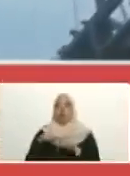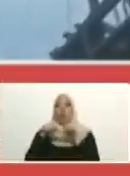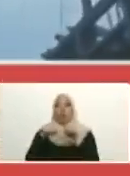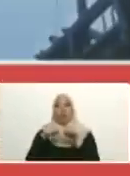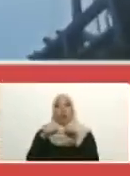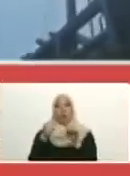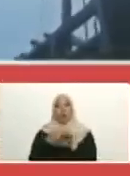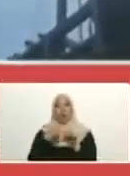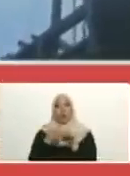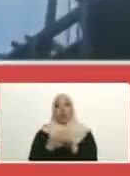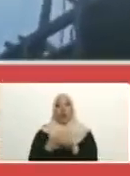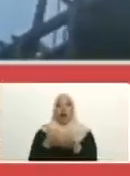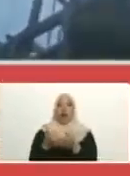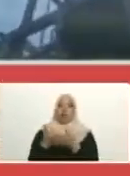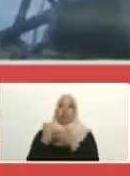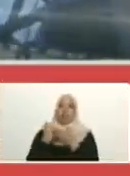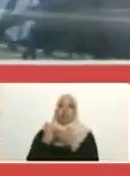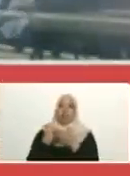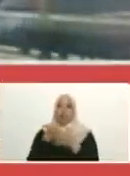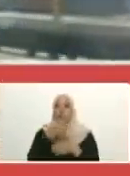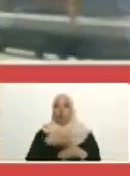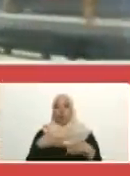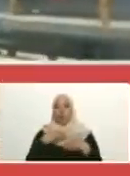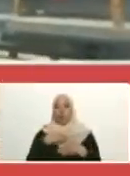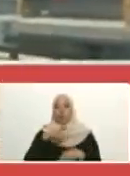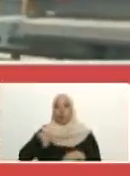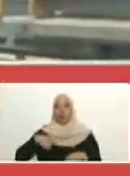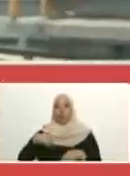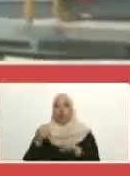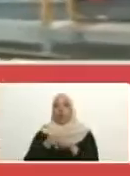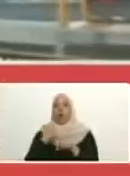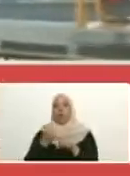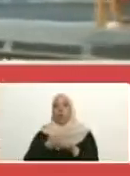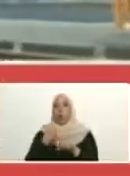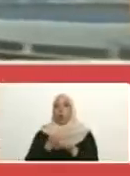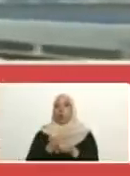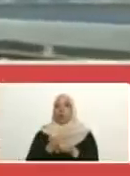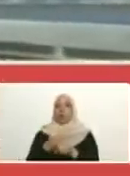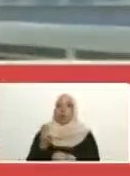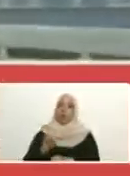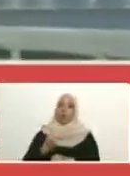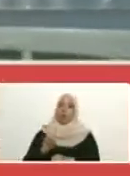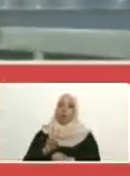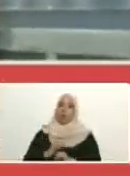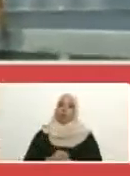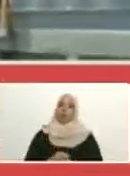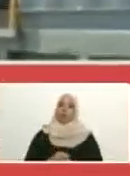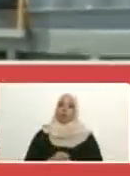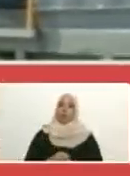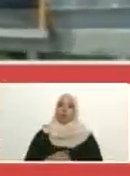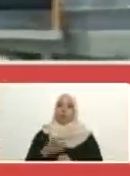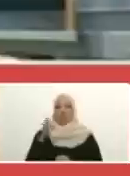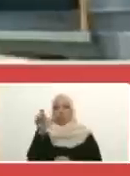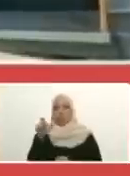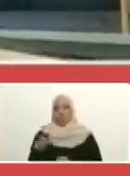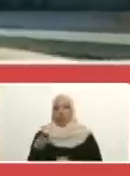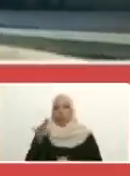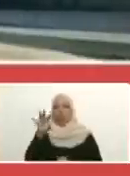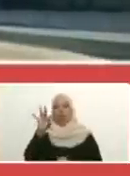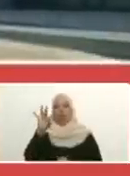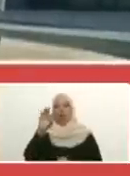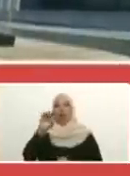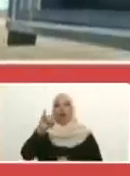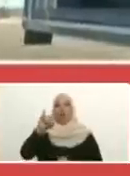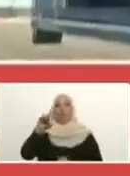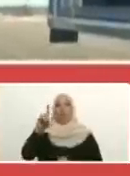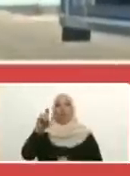dando beneficio y calidad de vida a nuestros trabajadores, a nuestro país y a nuestra industria. Aquí tenemos a Fidel. Fidel